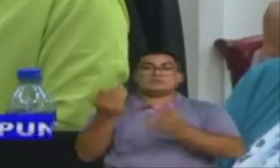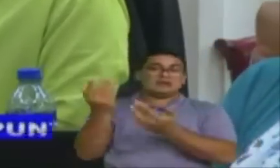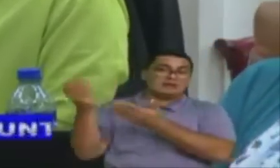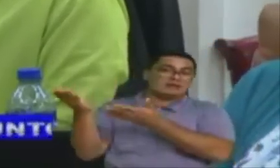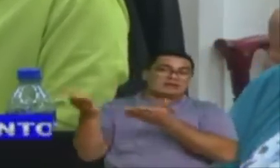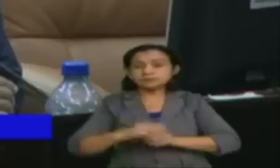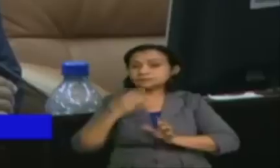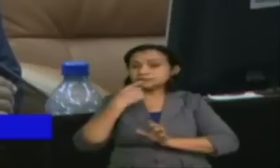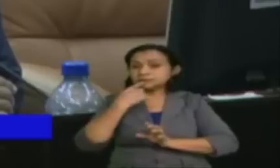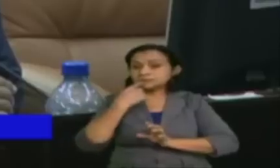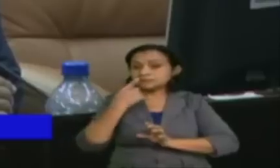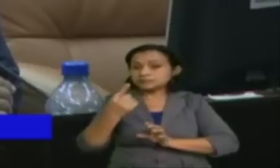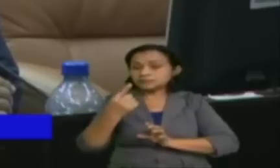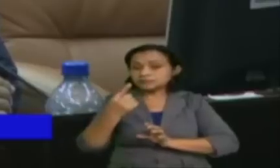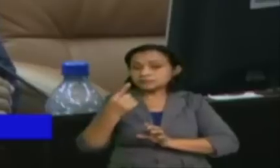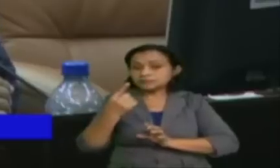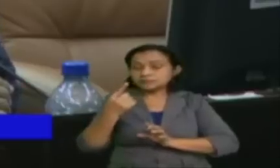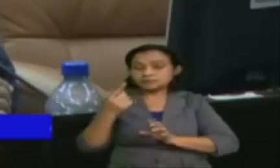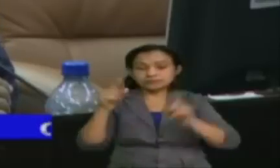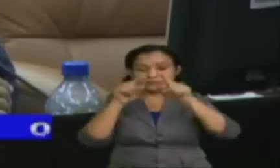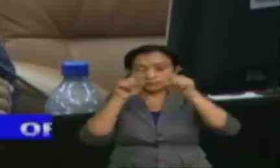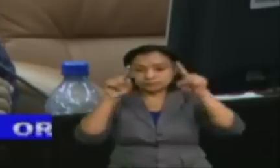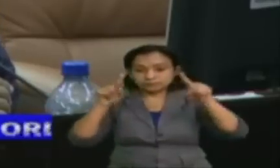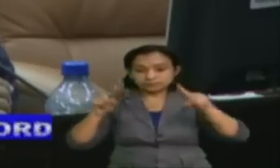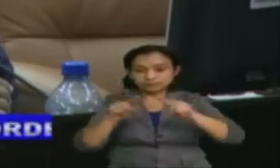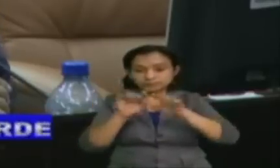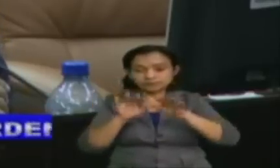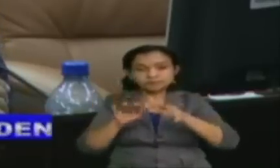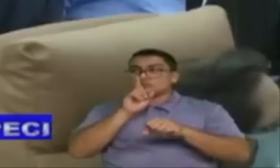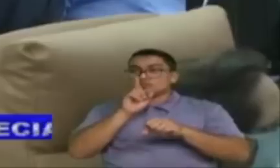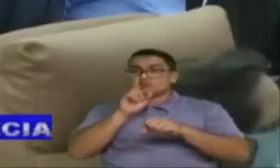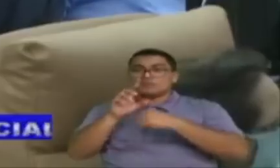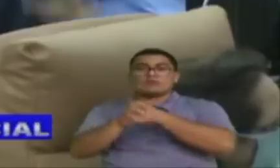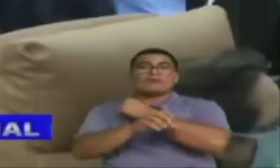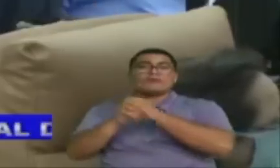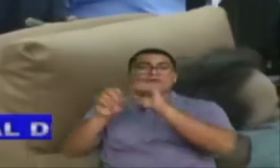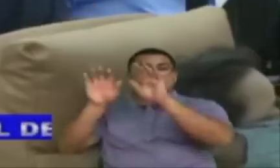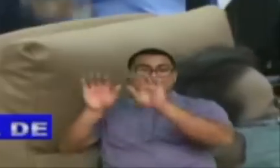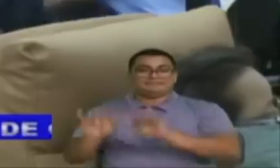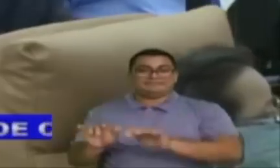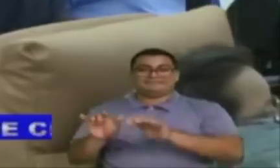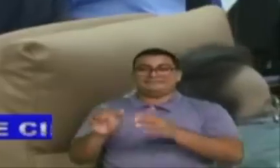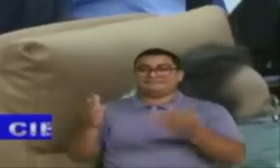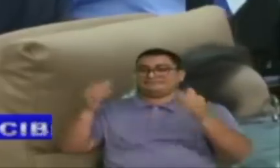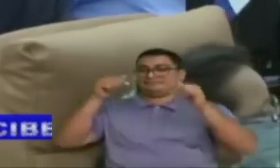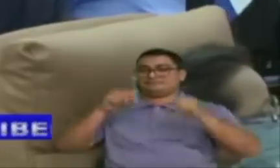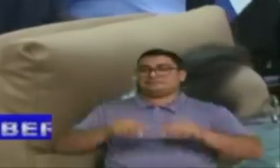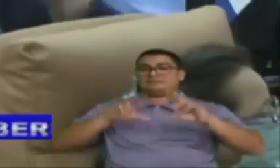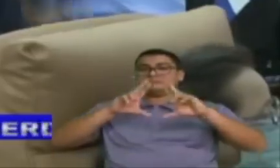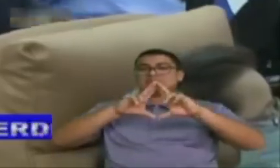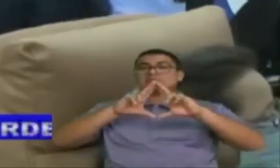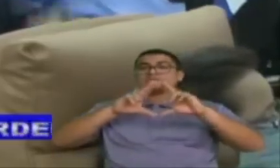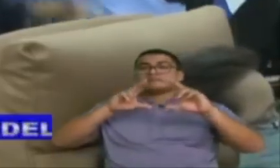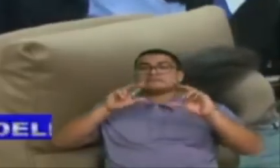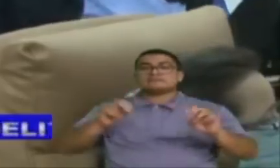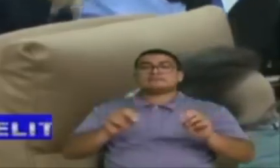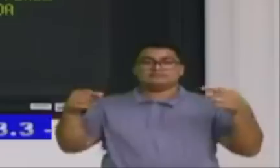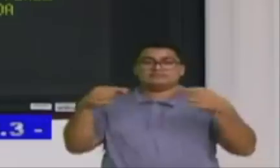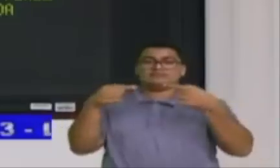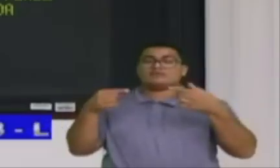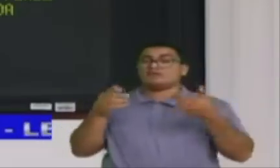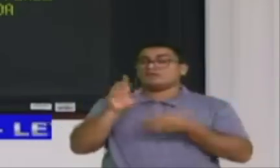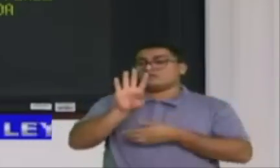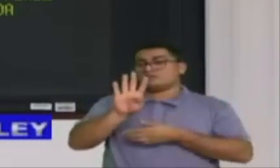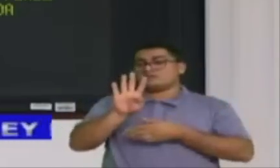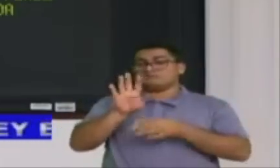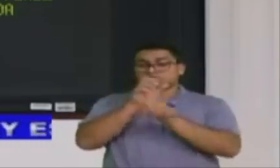años de cárcel por nuevos delitos, como la propagación de noticias falsas o la divulgación de información confidencial de las instituciones del Estado.